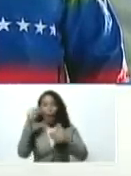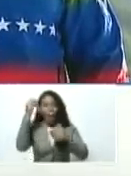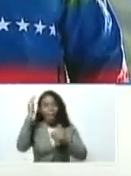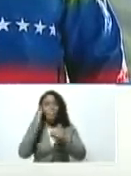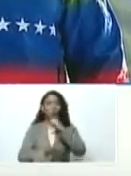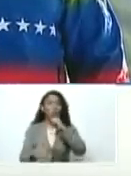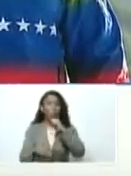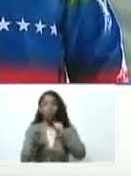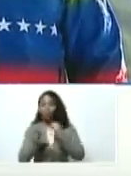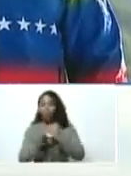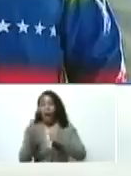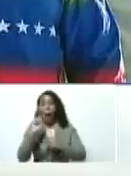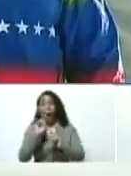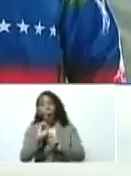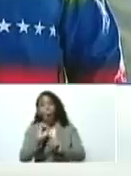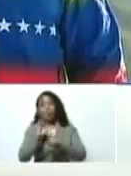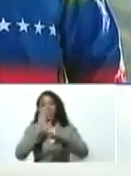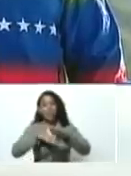lo pinte.